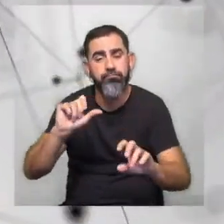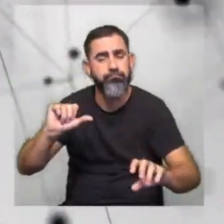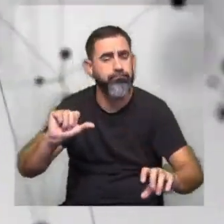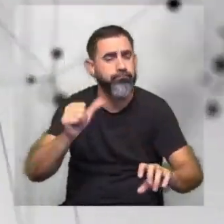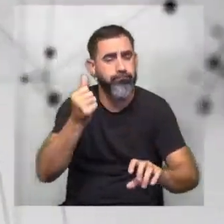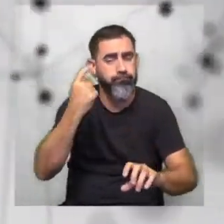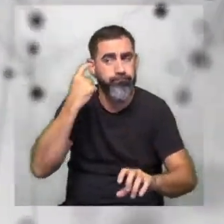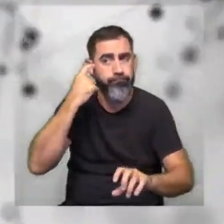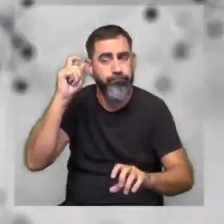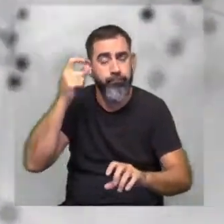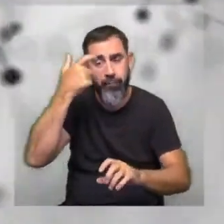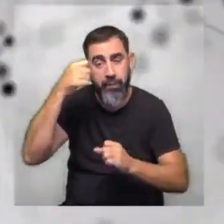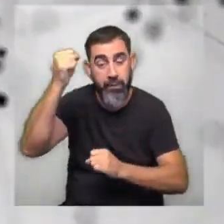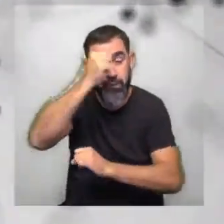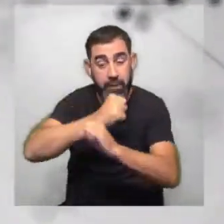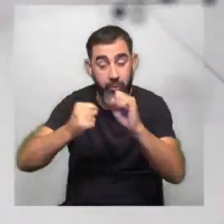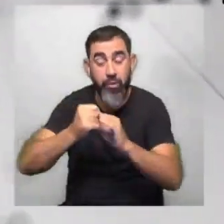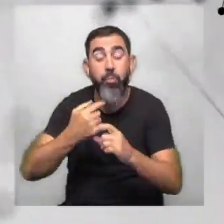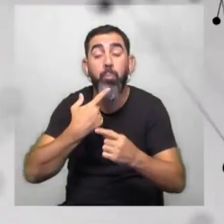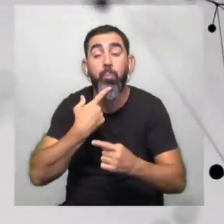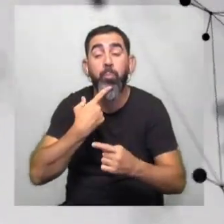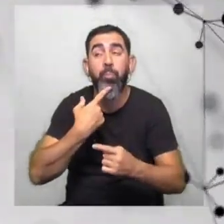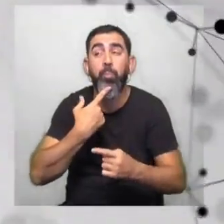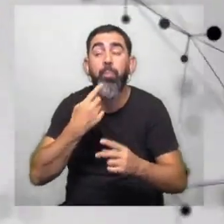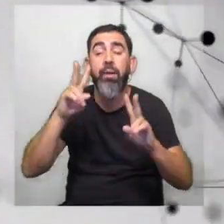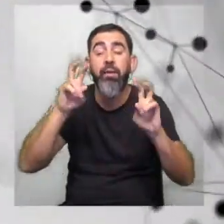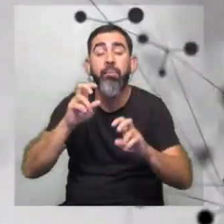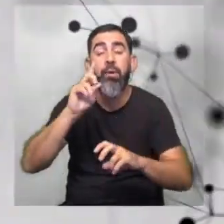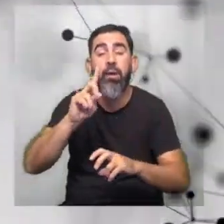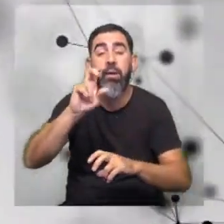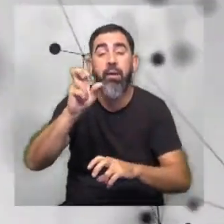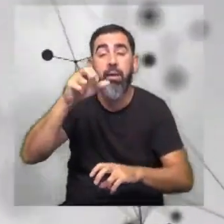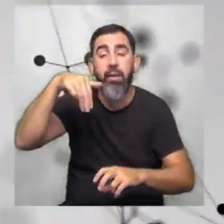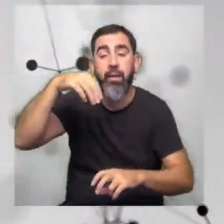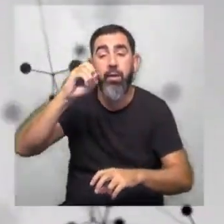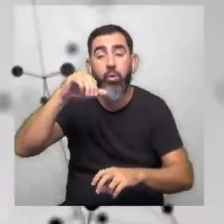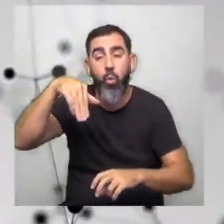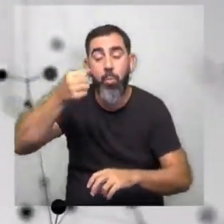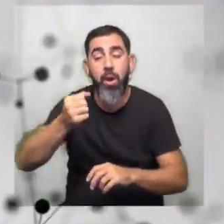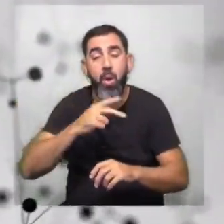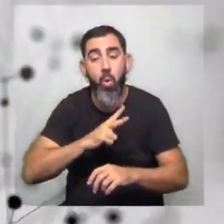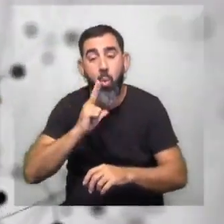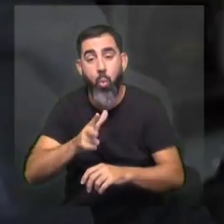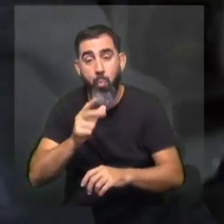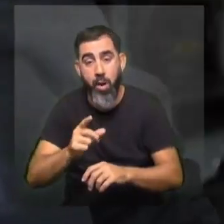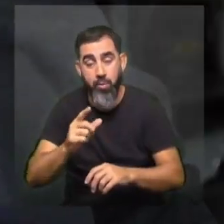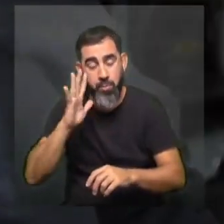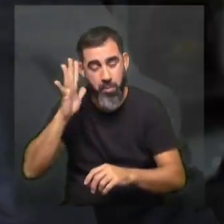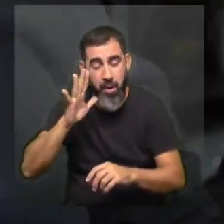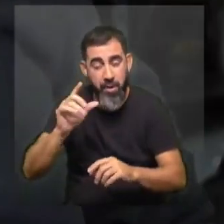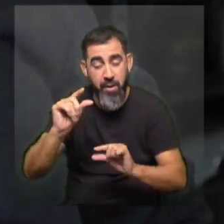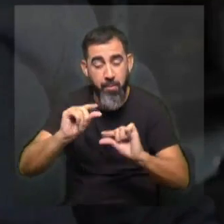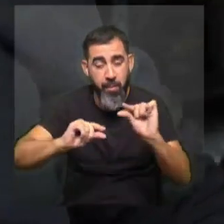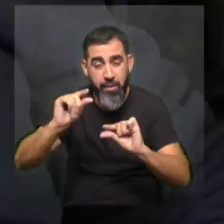porque fíjate que nosotros cuando hablamos del genoma humano estamos hablando de 3 por 10 a la 9 pares de bases. ¿Ah? O sea,